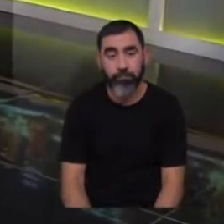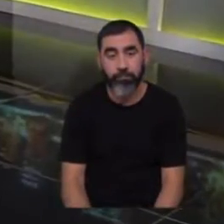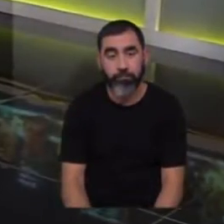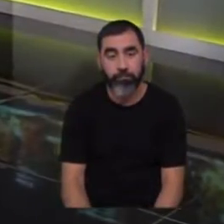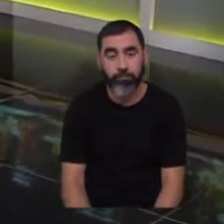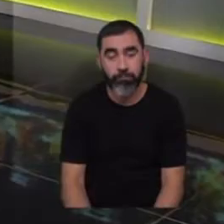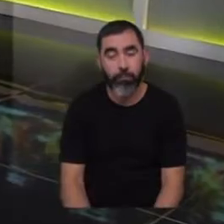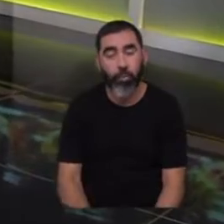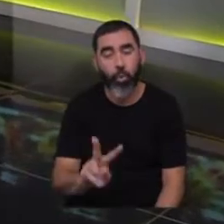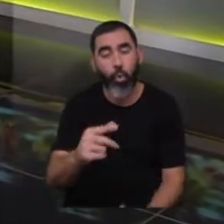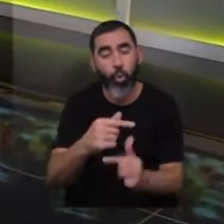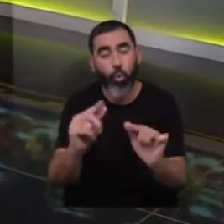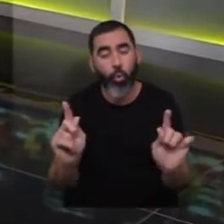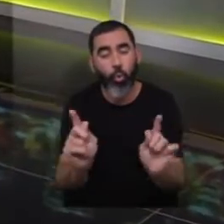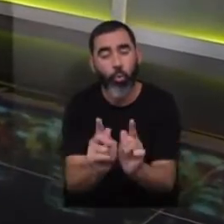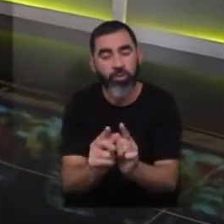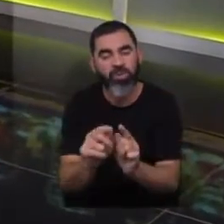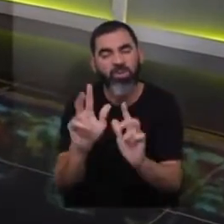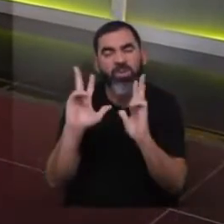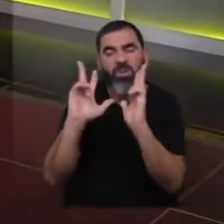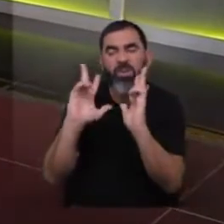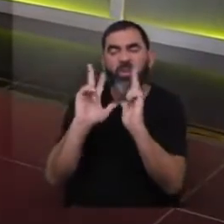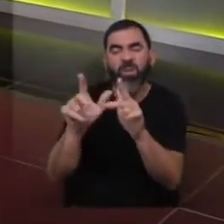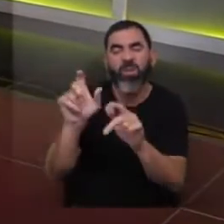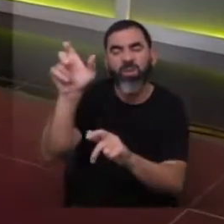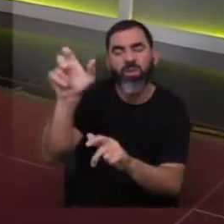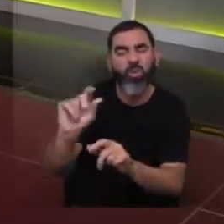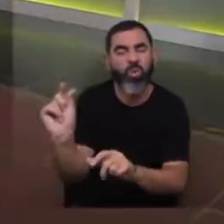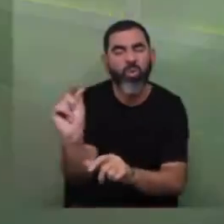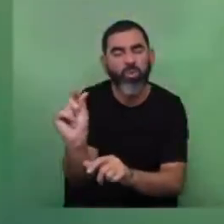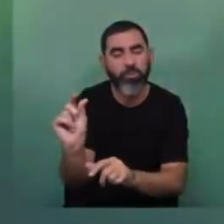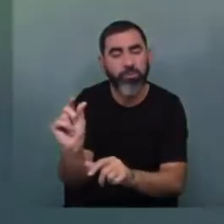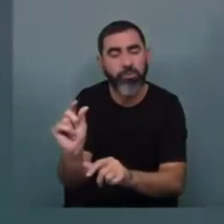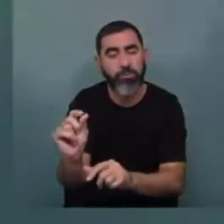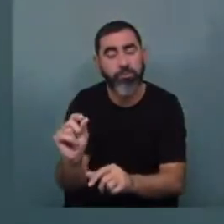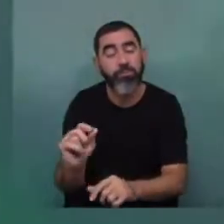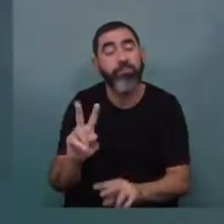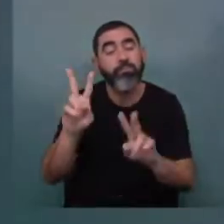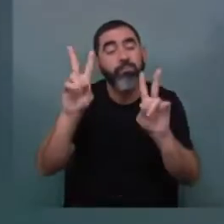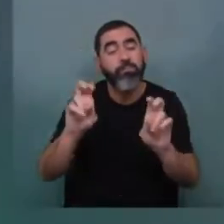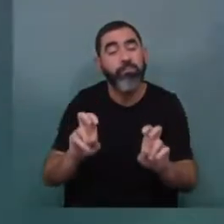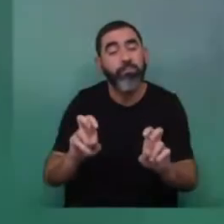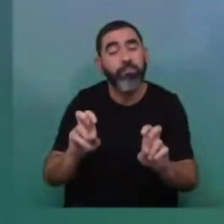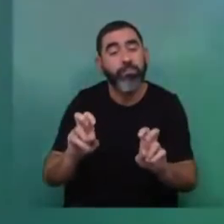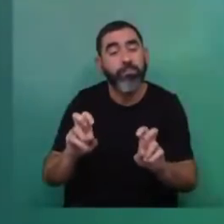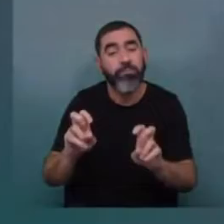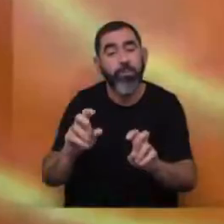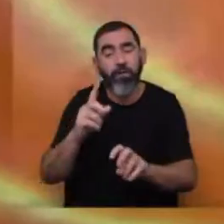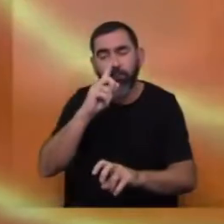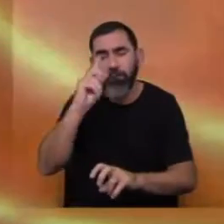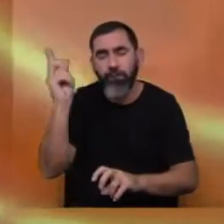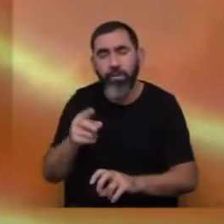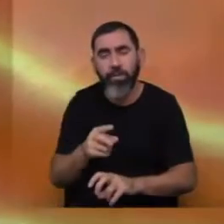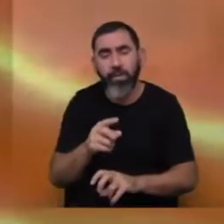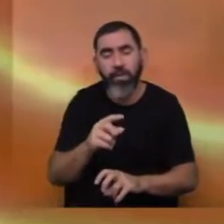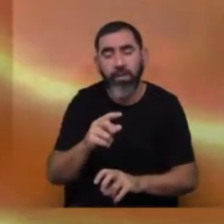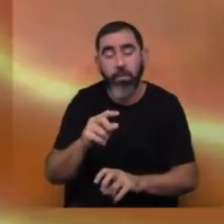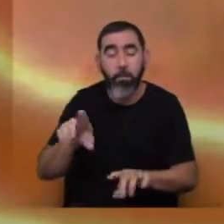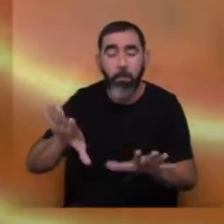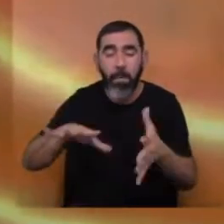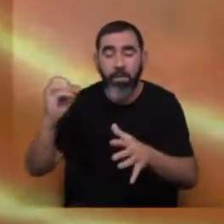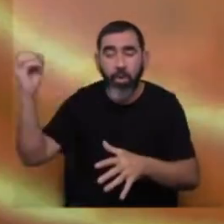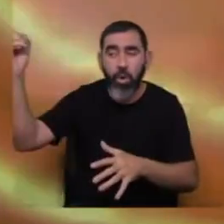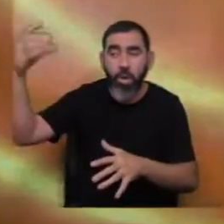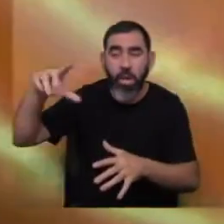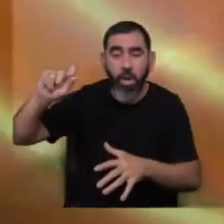Cosas cortitas, Daniela. Una, me quedo con algo que dijo Gonzalo recién, Tancredi, sobre que esto viaja a una velocidad cercana a la velocidad de la luz, y por